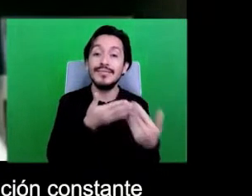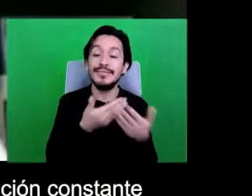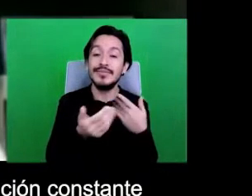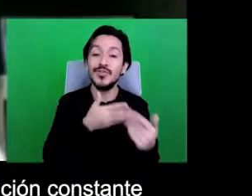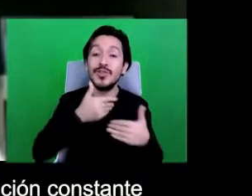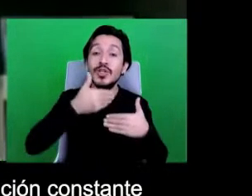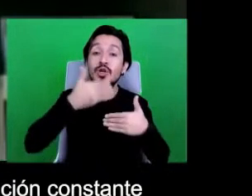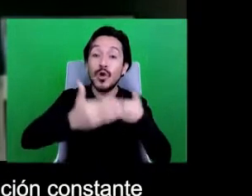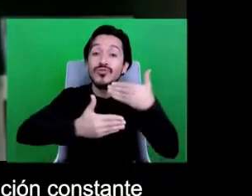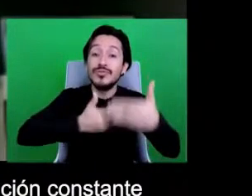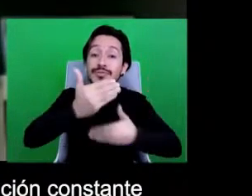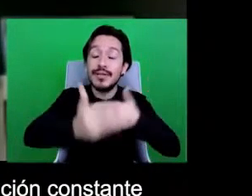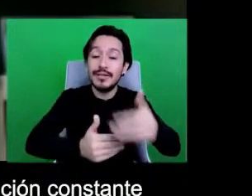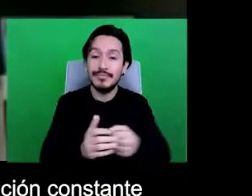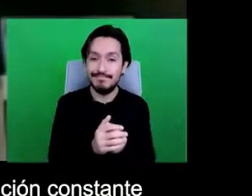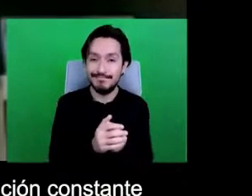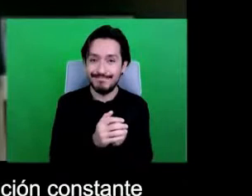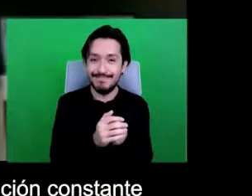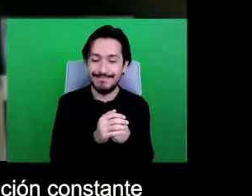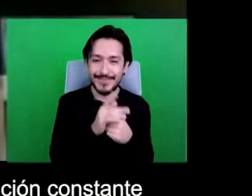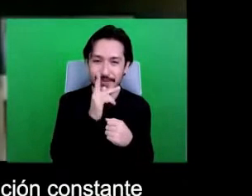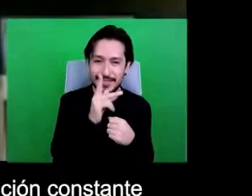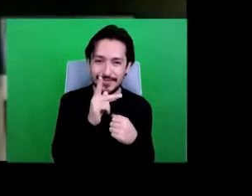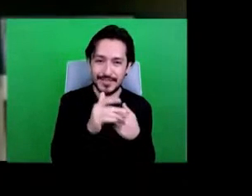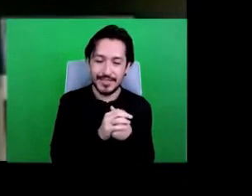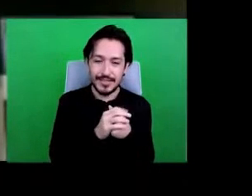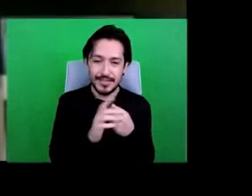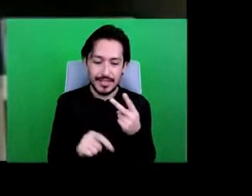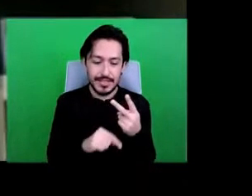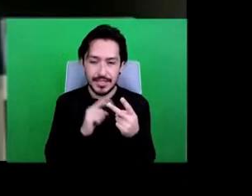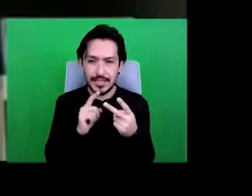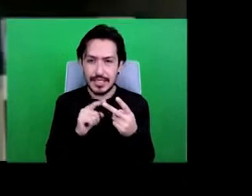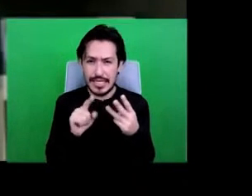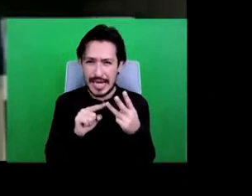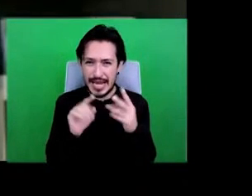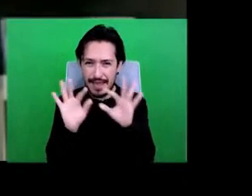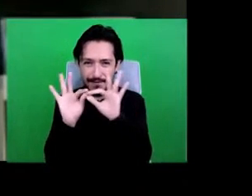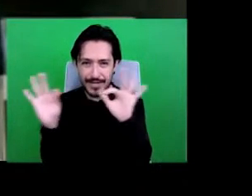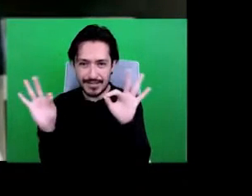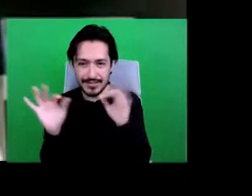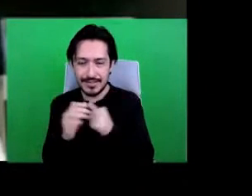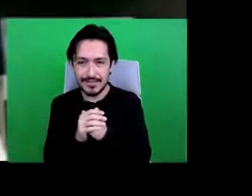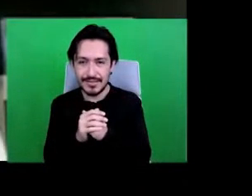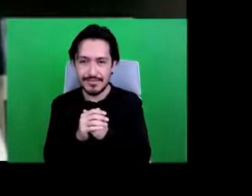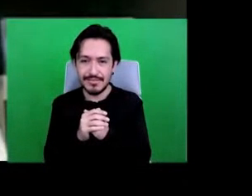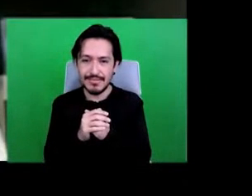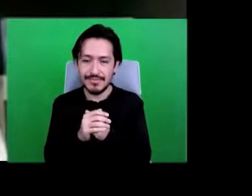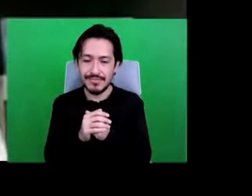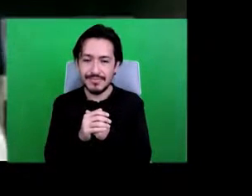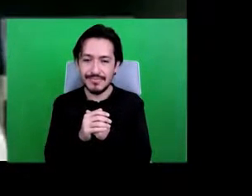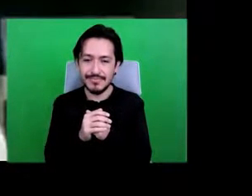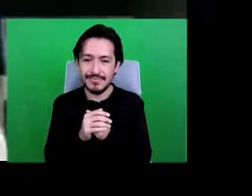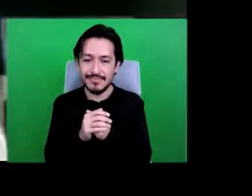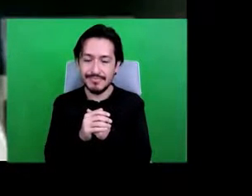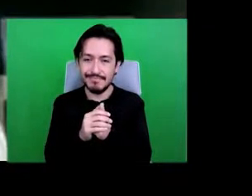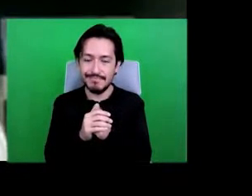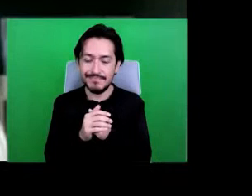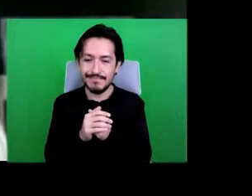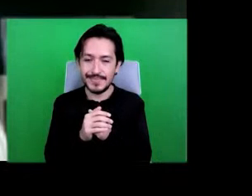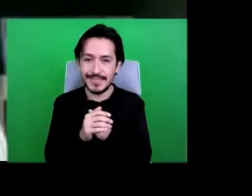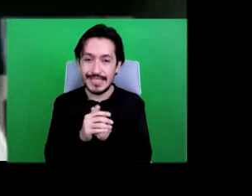la frase es muy sencilla, es permanecer comunicados